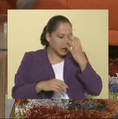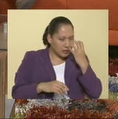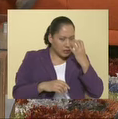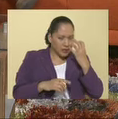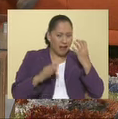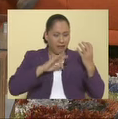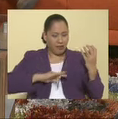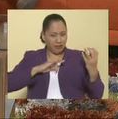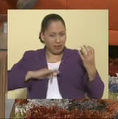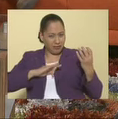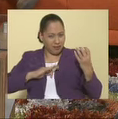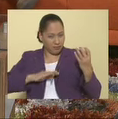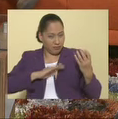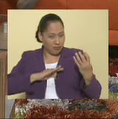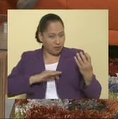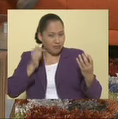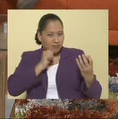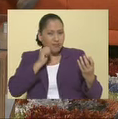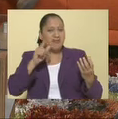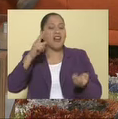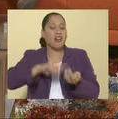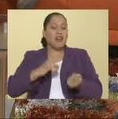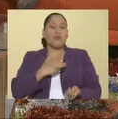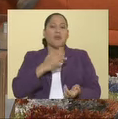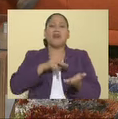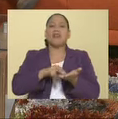completamente feliz? Entonces te vuelves a alguien que no está